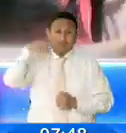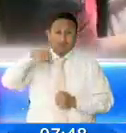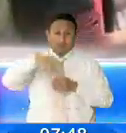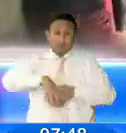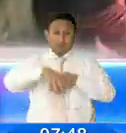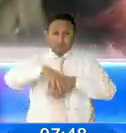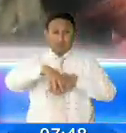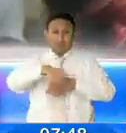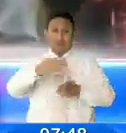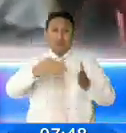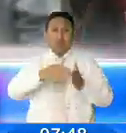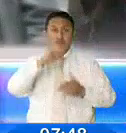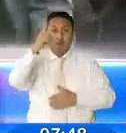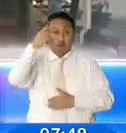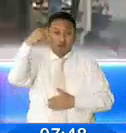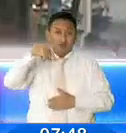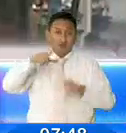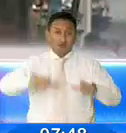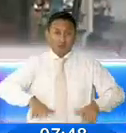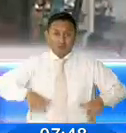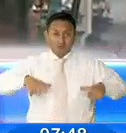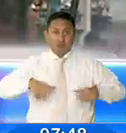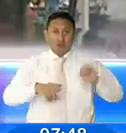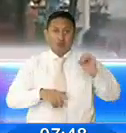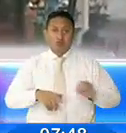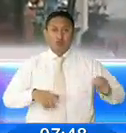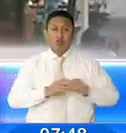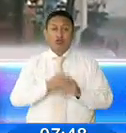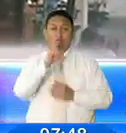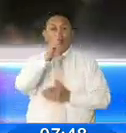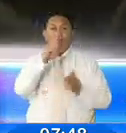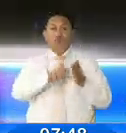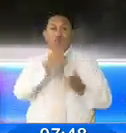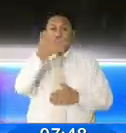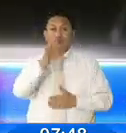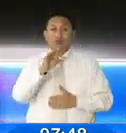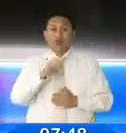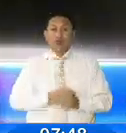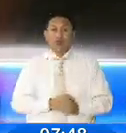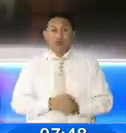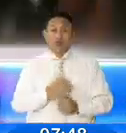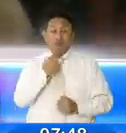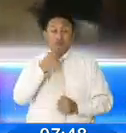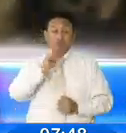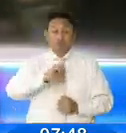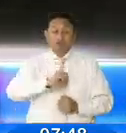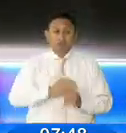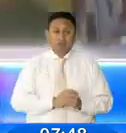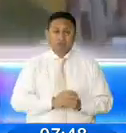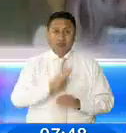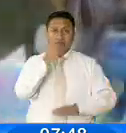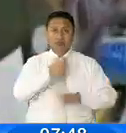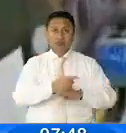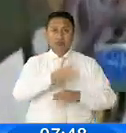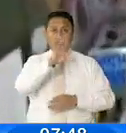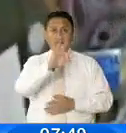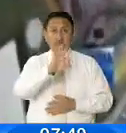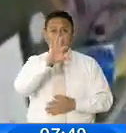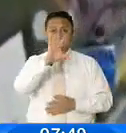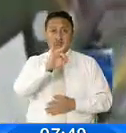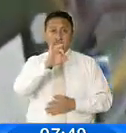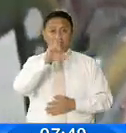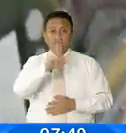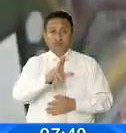protestas contra el gobierno de Lenín Moreno en octubre de 2019, en donde exigían la derogación del decreto